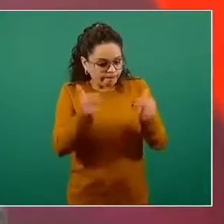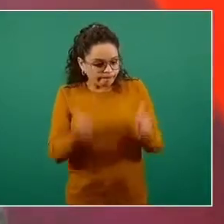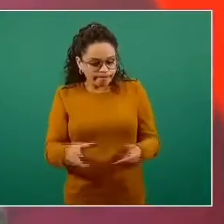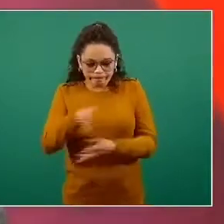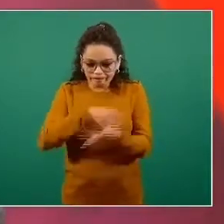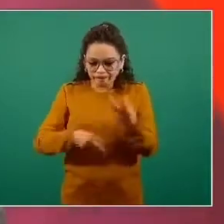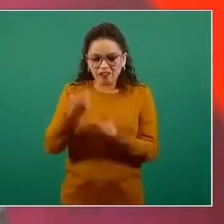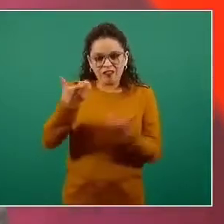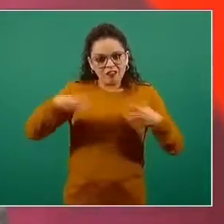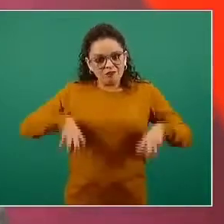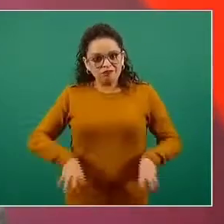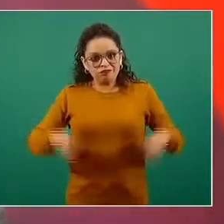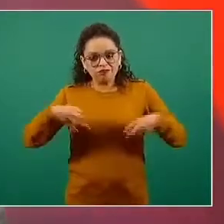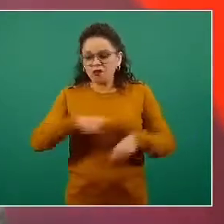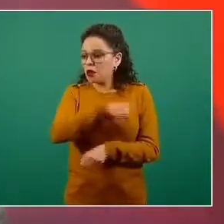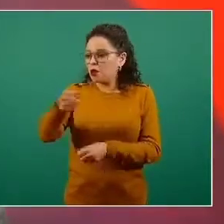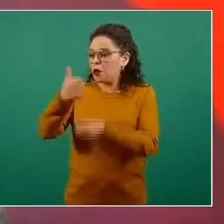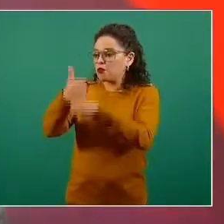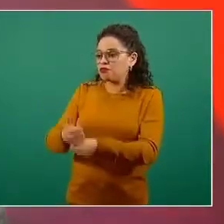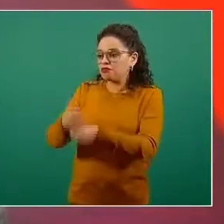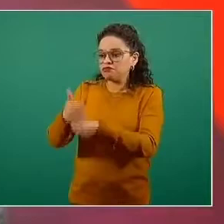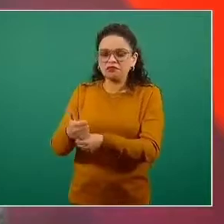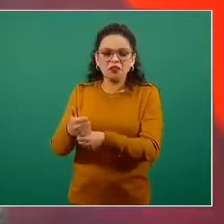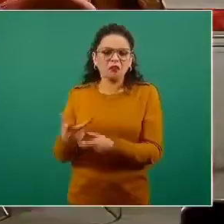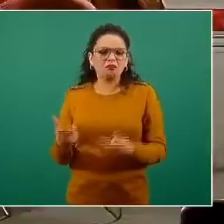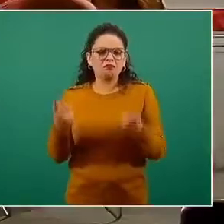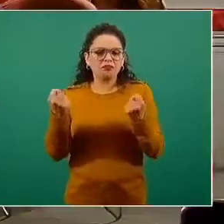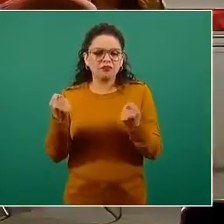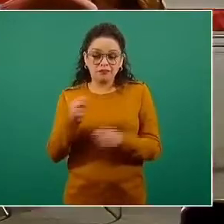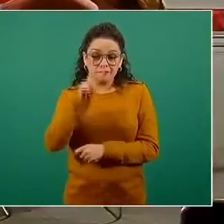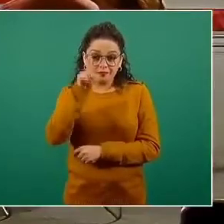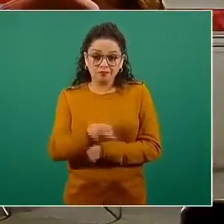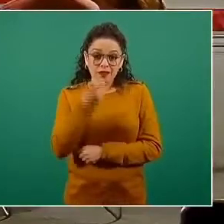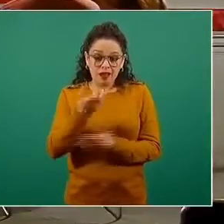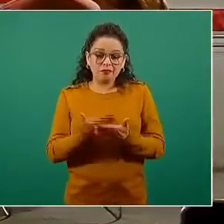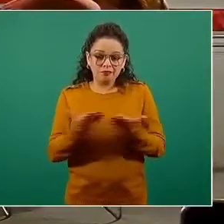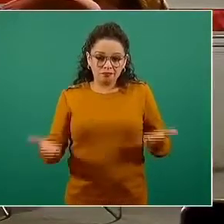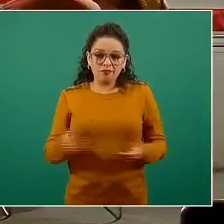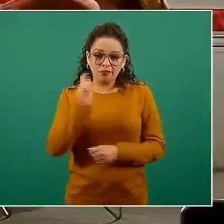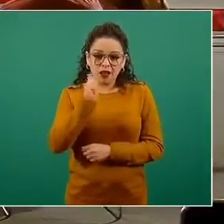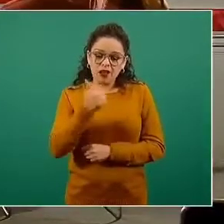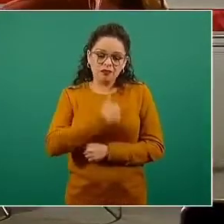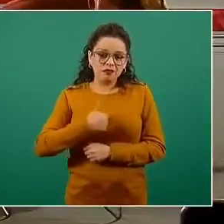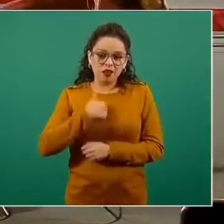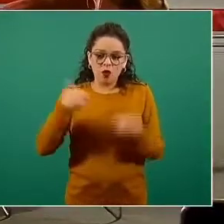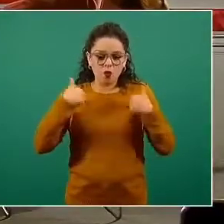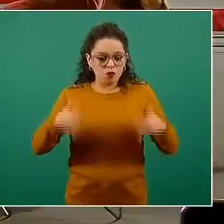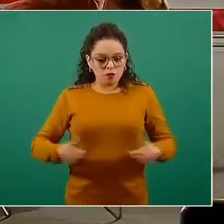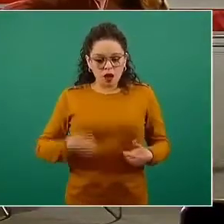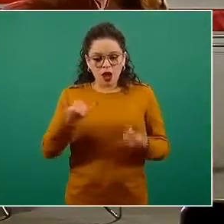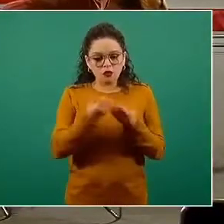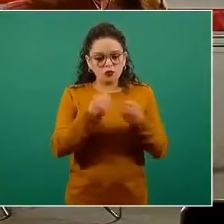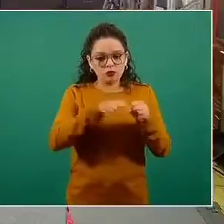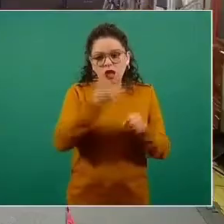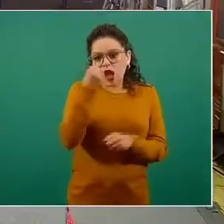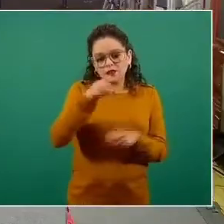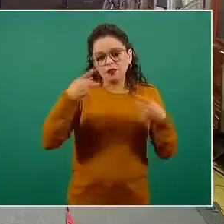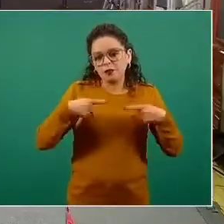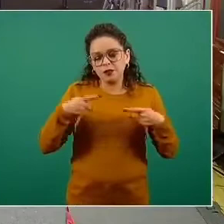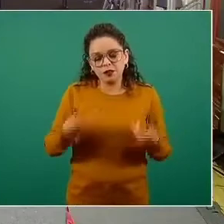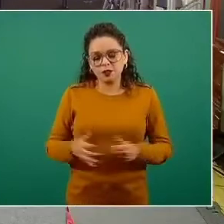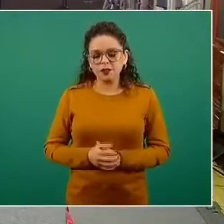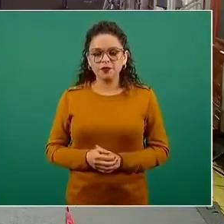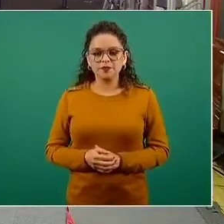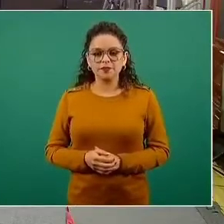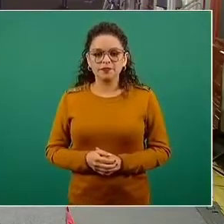tragedia, desafortunadamente, es parte de la realidad humana y social. Muchas gracias. Vámonos con este